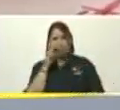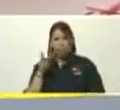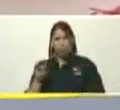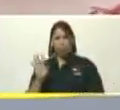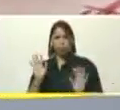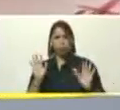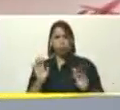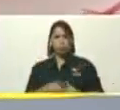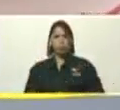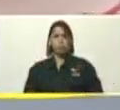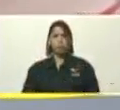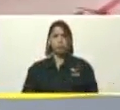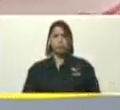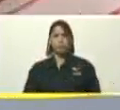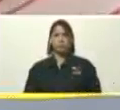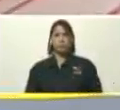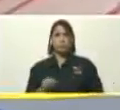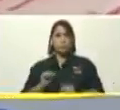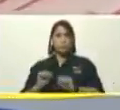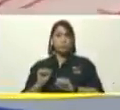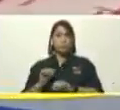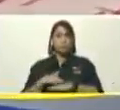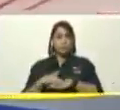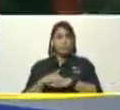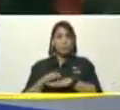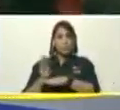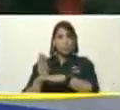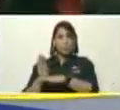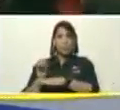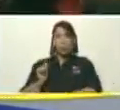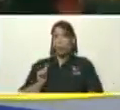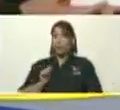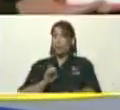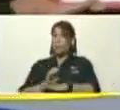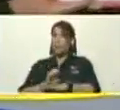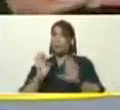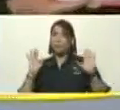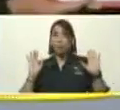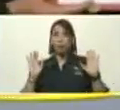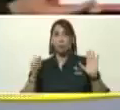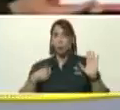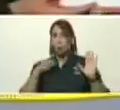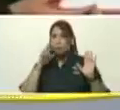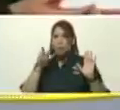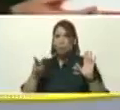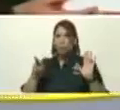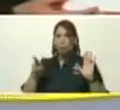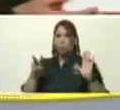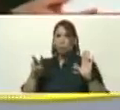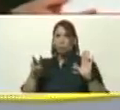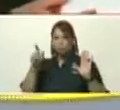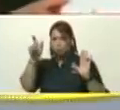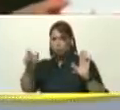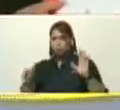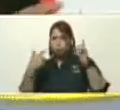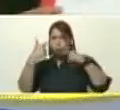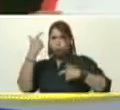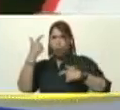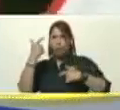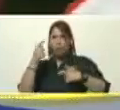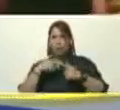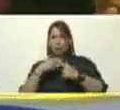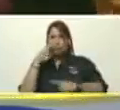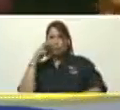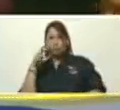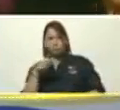previendo cualquier emergencia, Y él en una de esas volteó